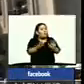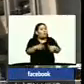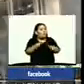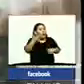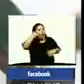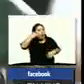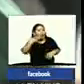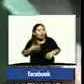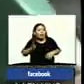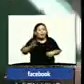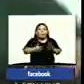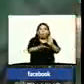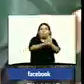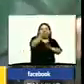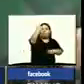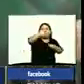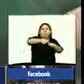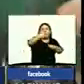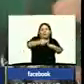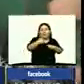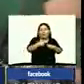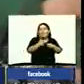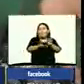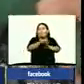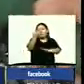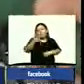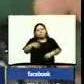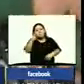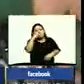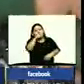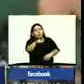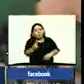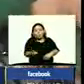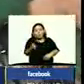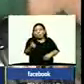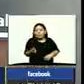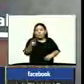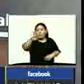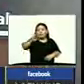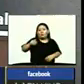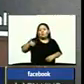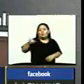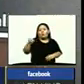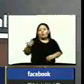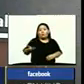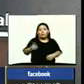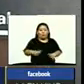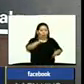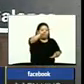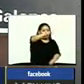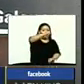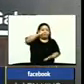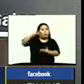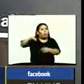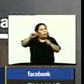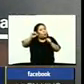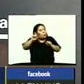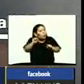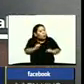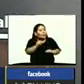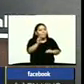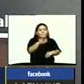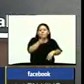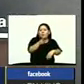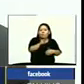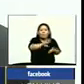el caso de los precios de los combustibles, pero hay un buen panorama porque en los próximos cinco años el costo del barril de crudo se puede mantener